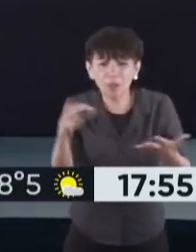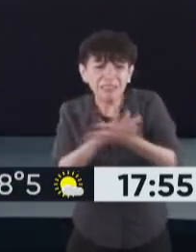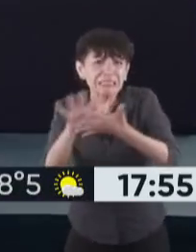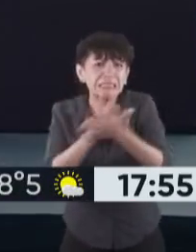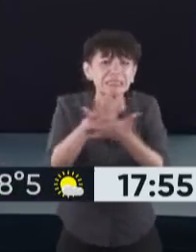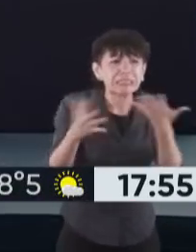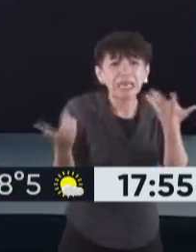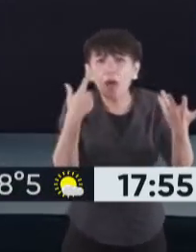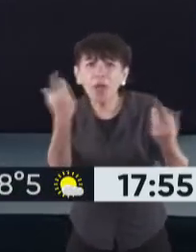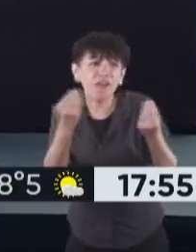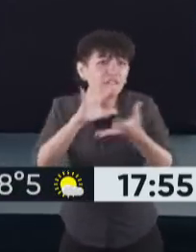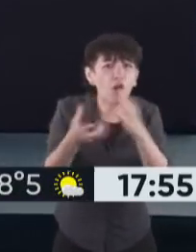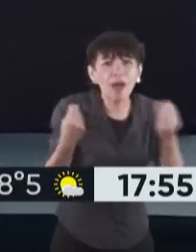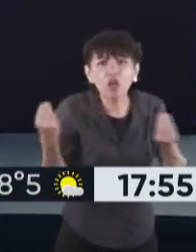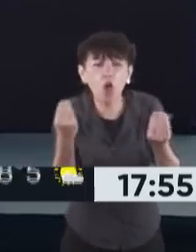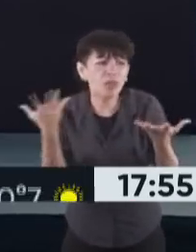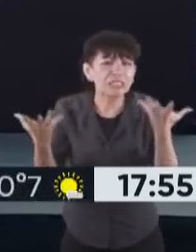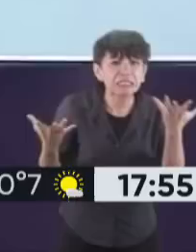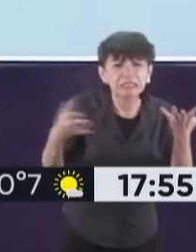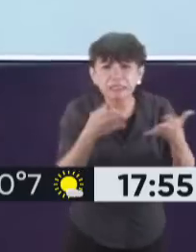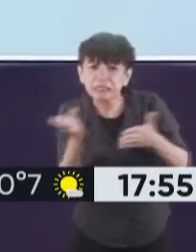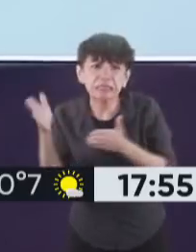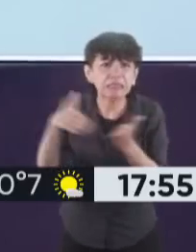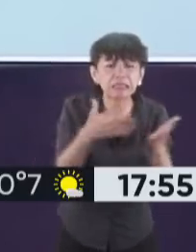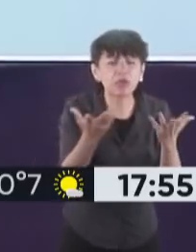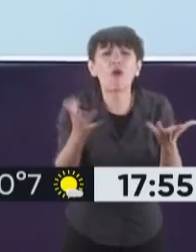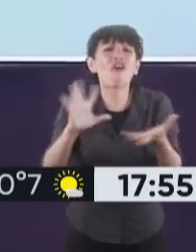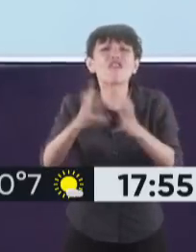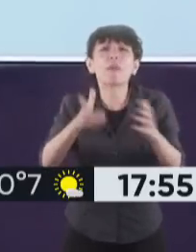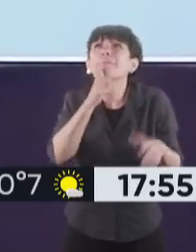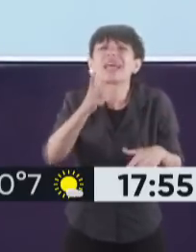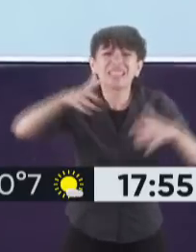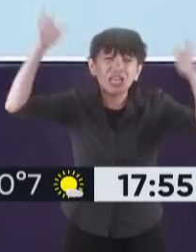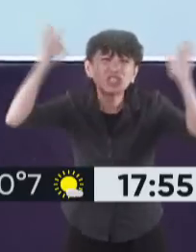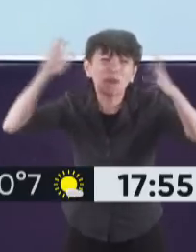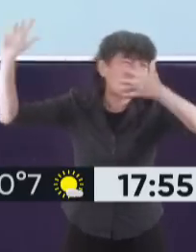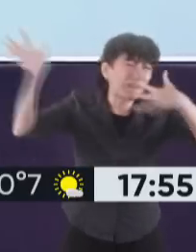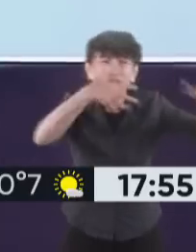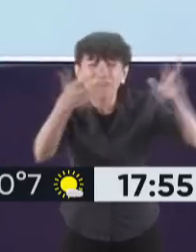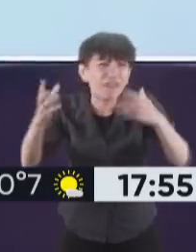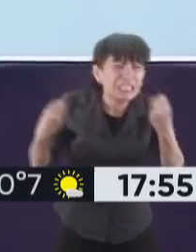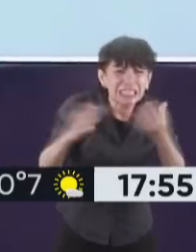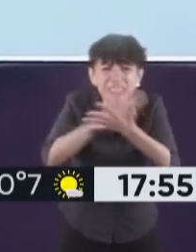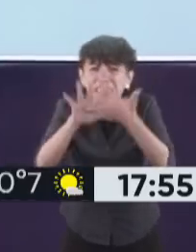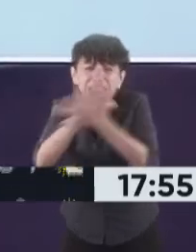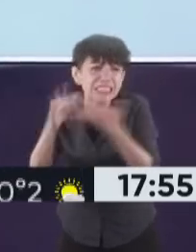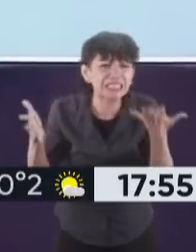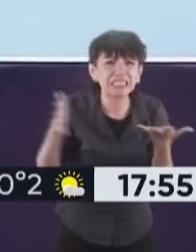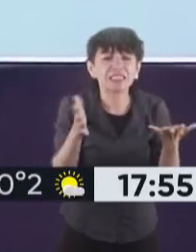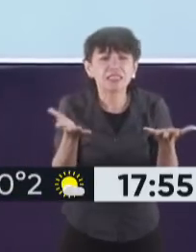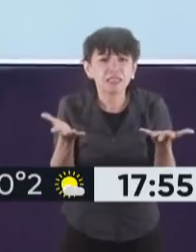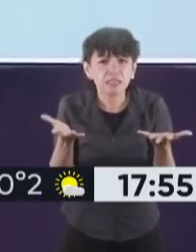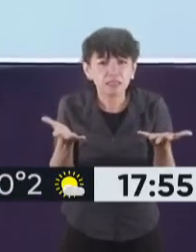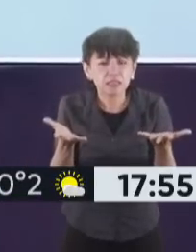¿no? Ver cómo campeábamos el temporal, diríamos los de mi generación, en medio de